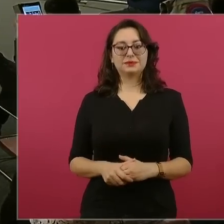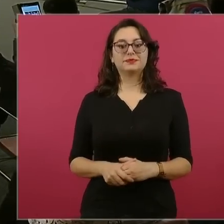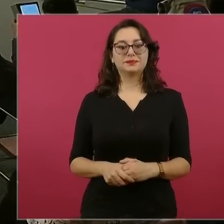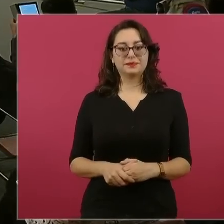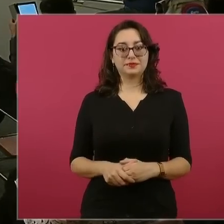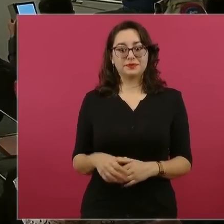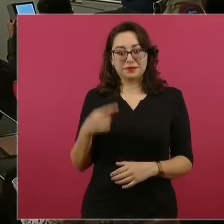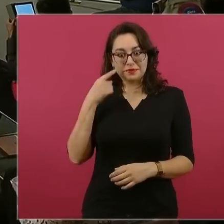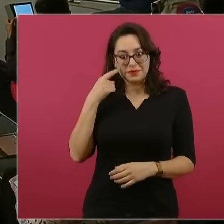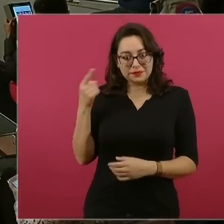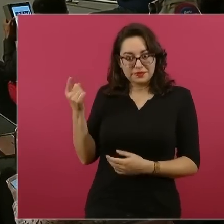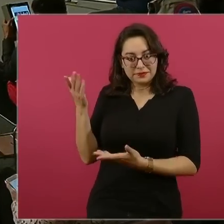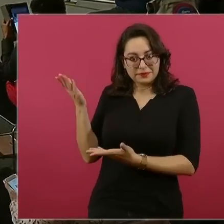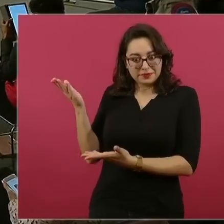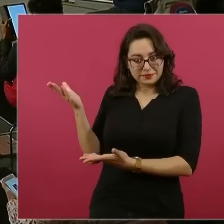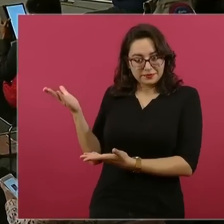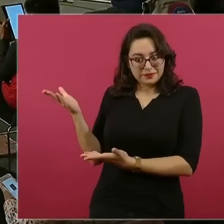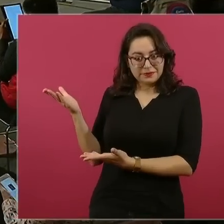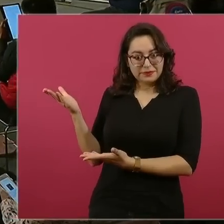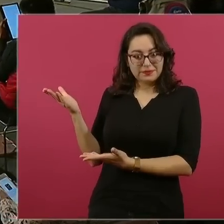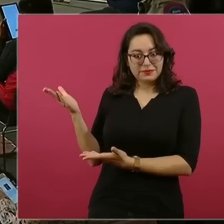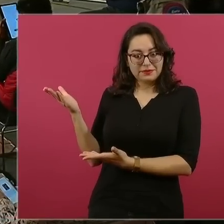elementos. Aquí está